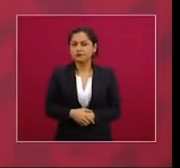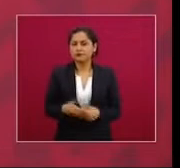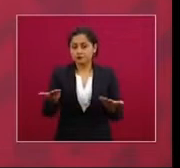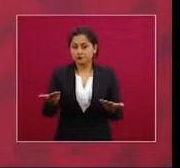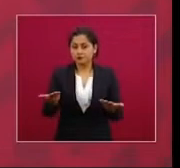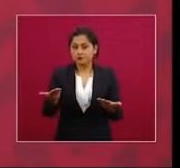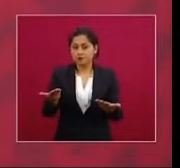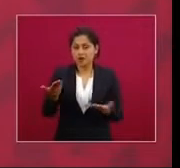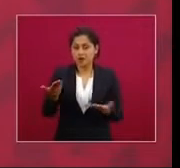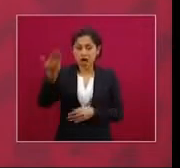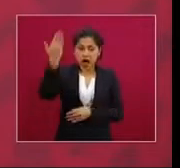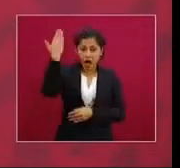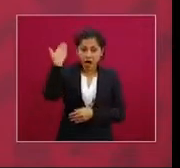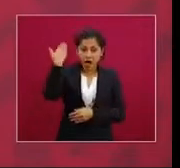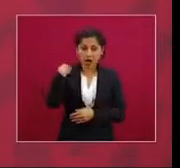contaminando